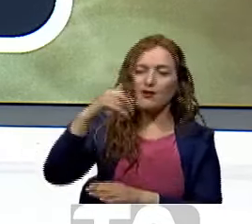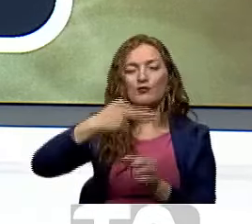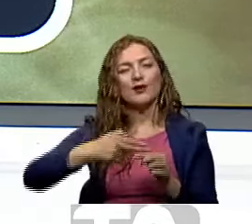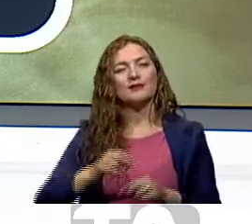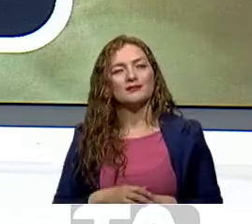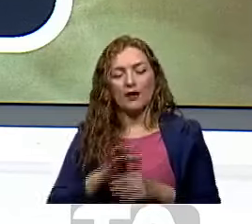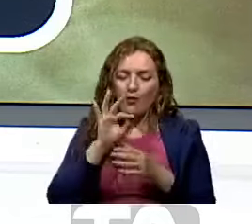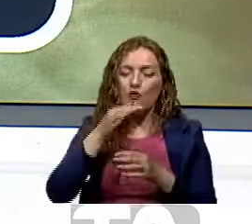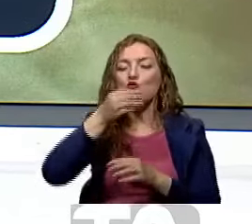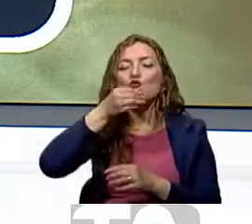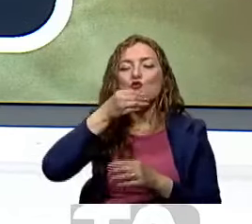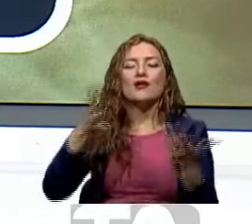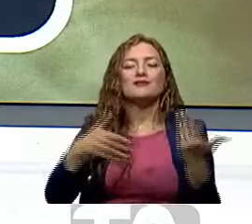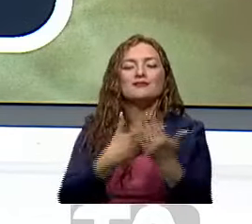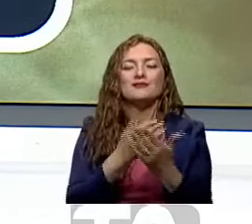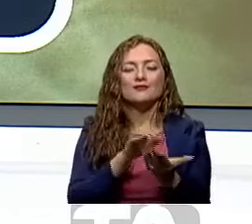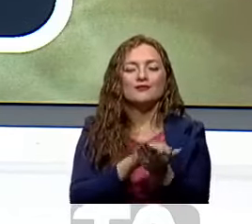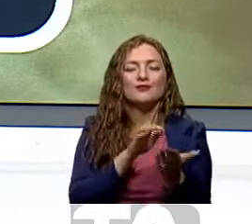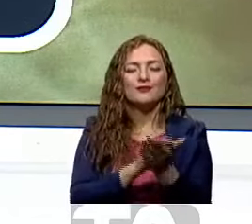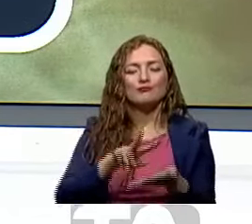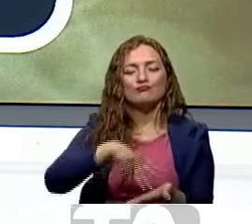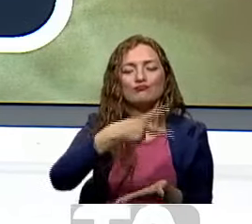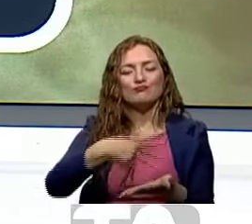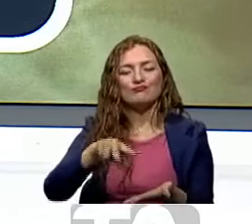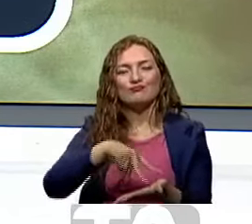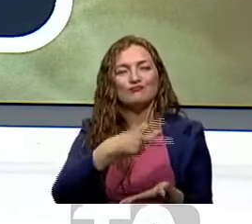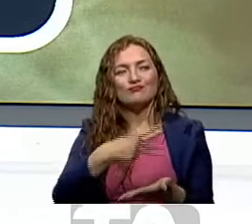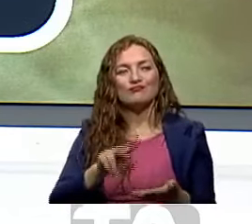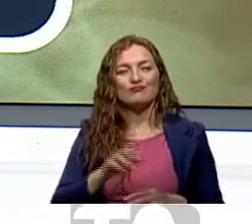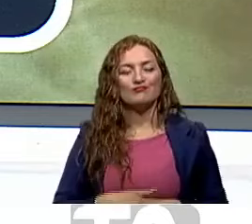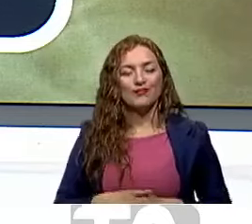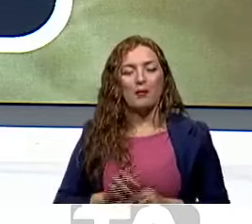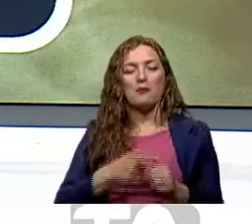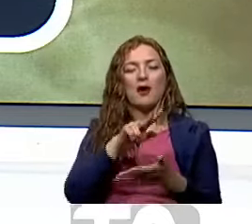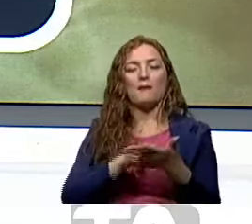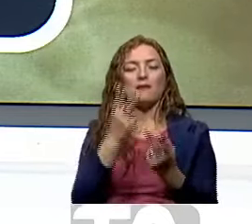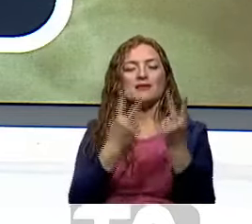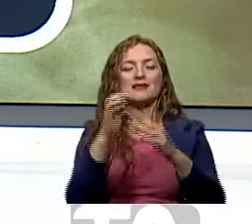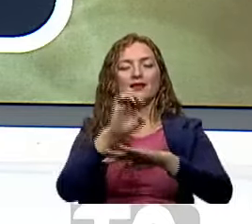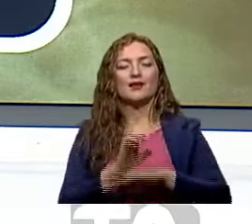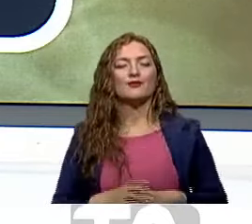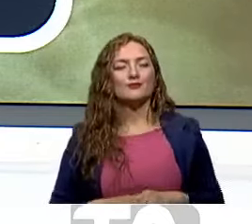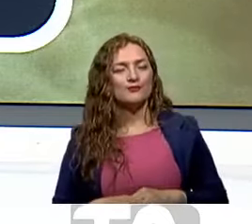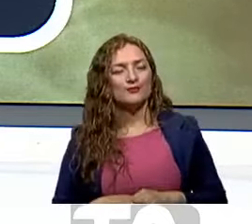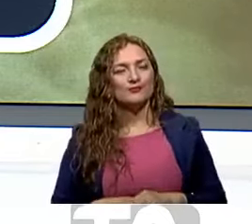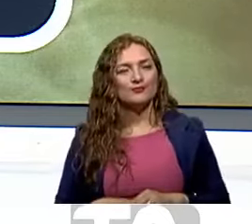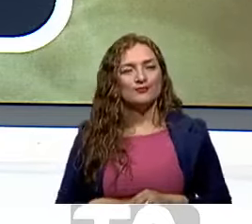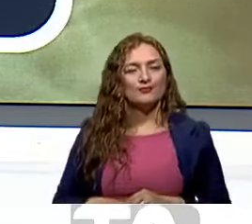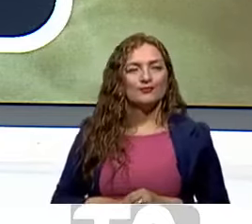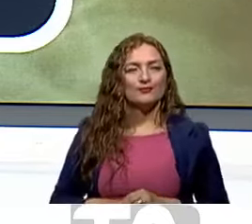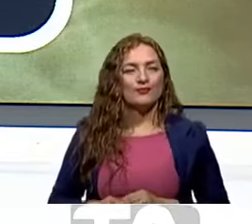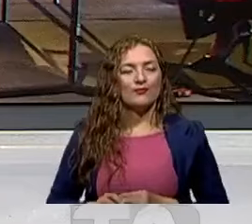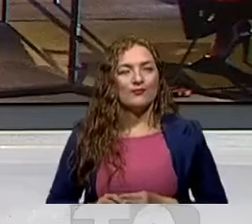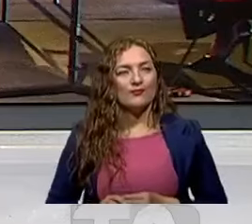mate, por supuesto, y los alfajores para bailar al son de Damas Gratis, que por primera vez llega a Ecuador.